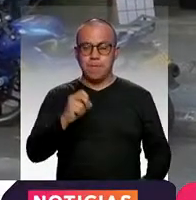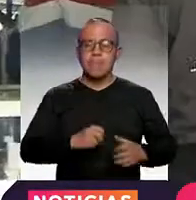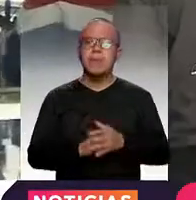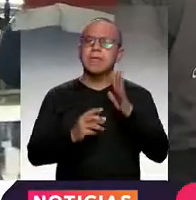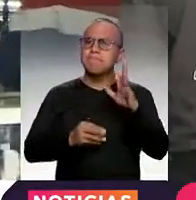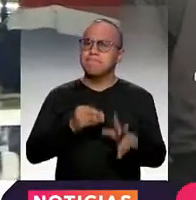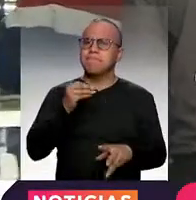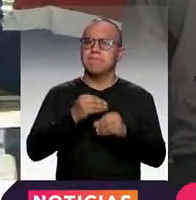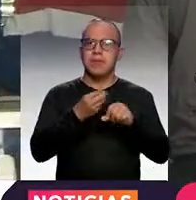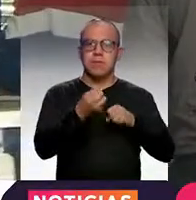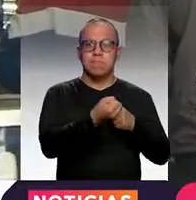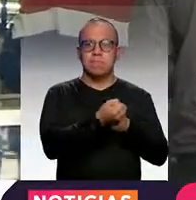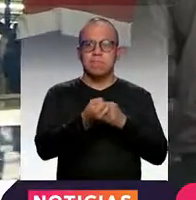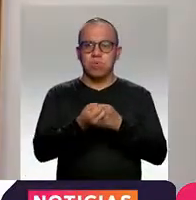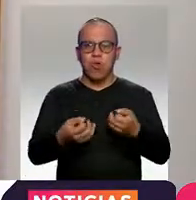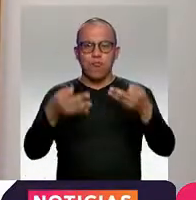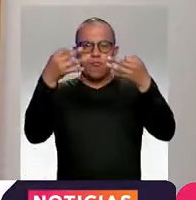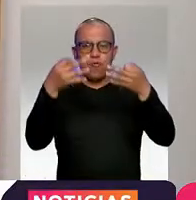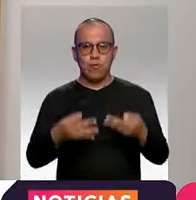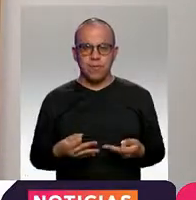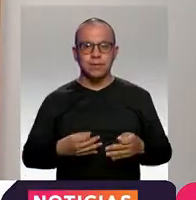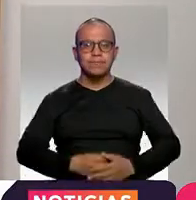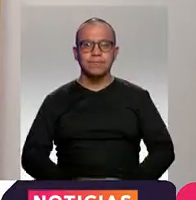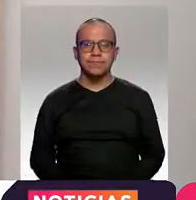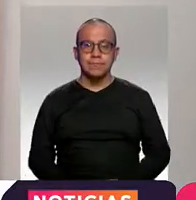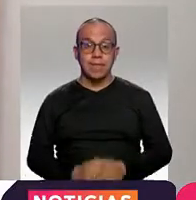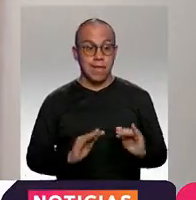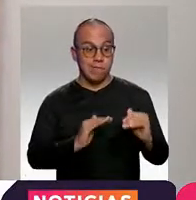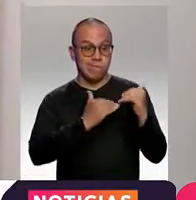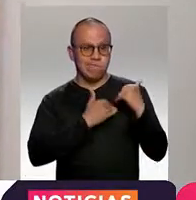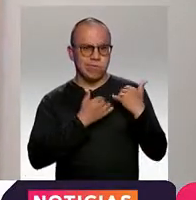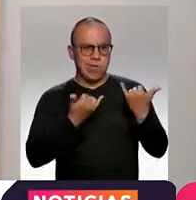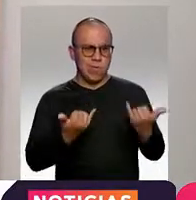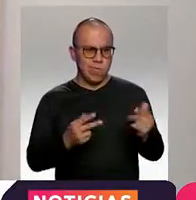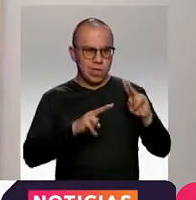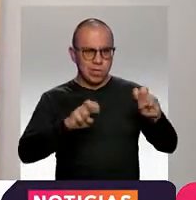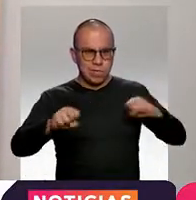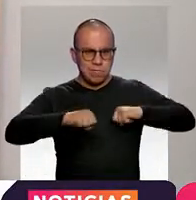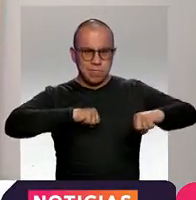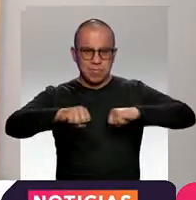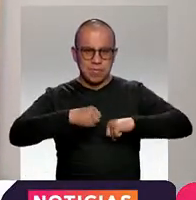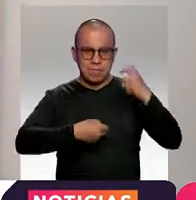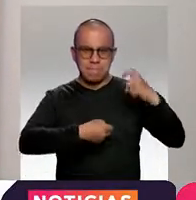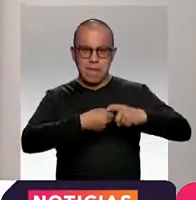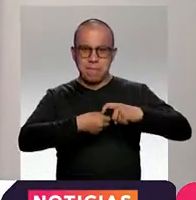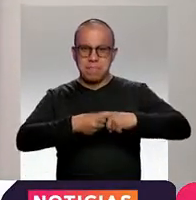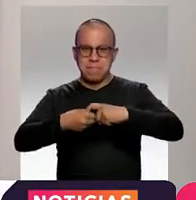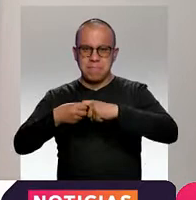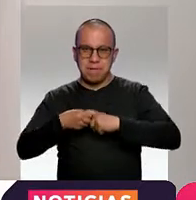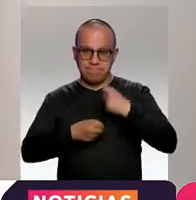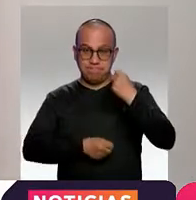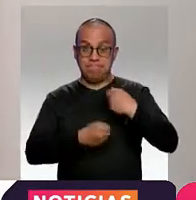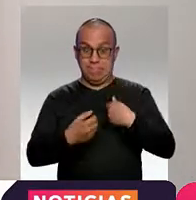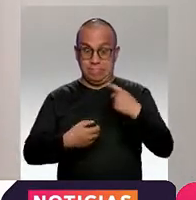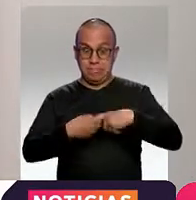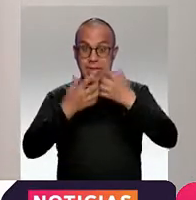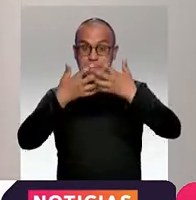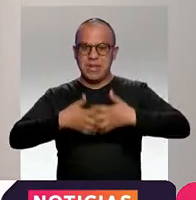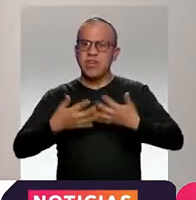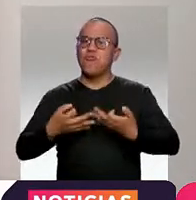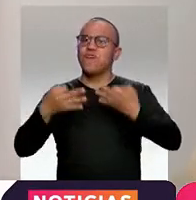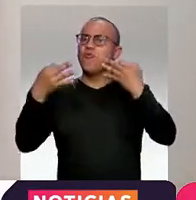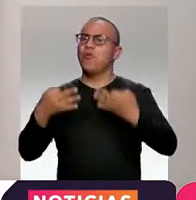También apoyo a la formalización. Se está asumiendo parte de los costos de la matrícula de las empresas que se